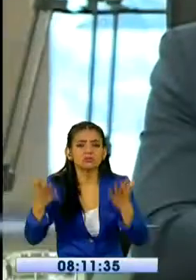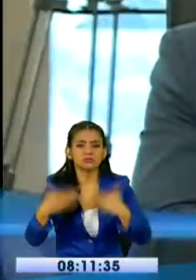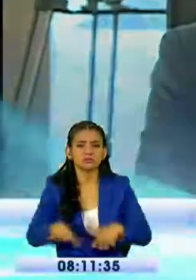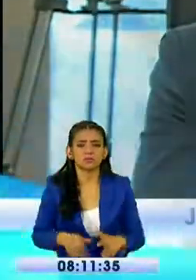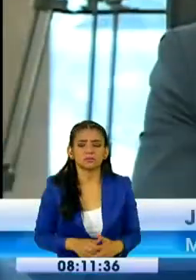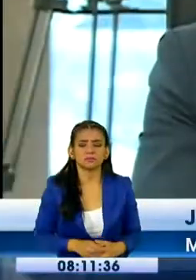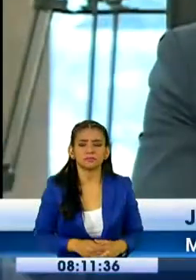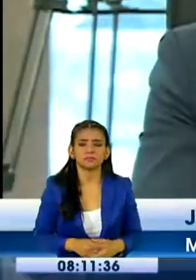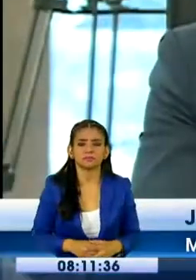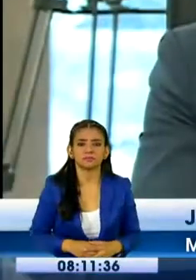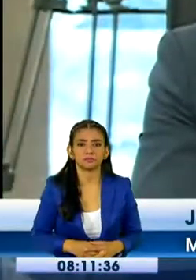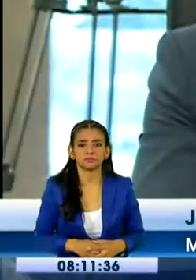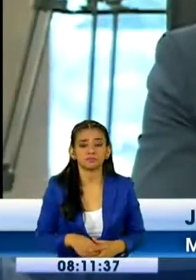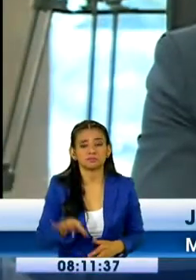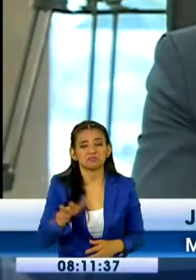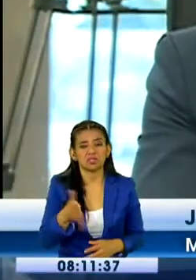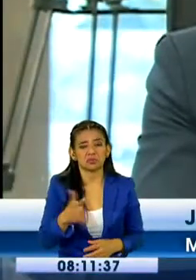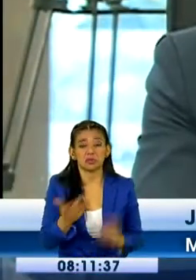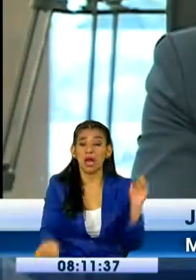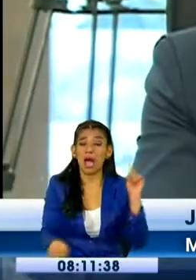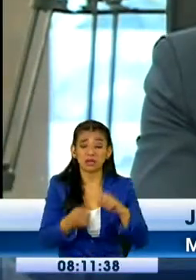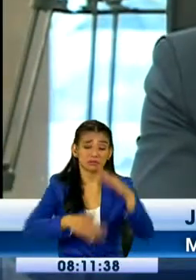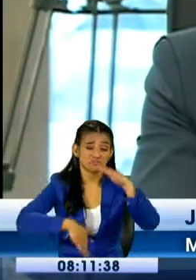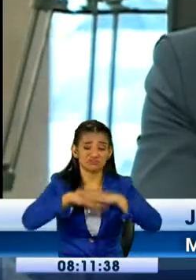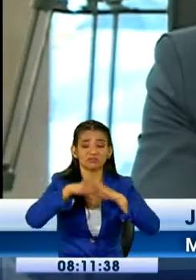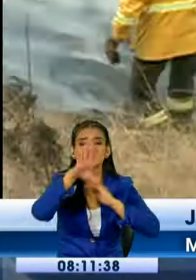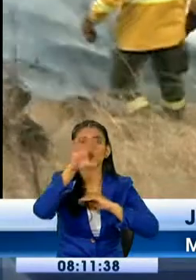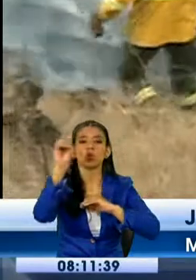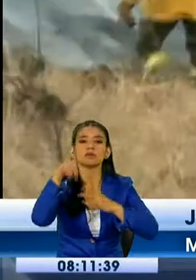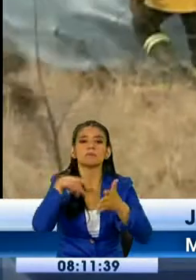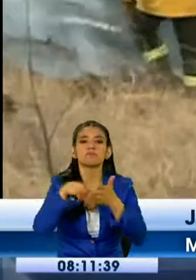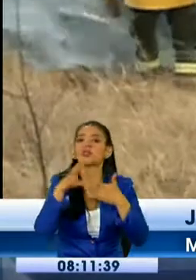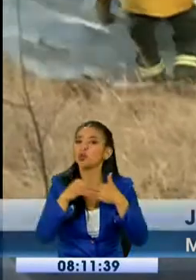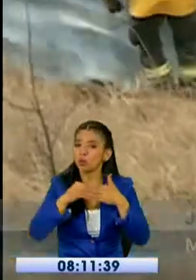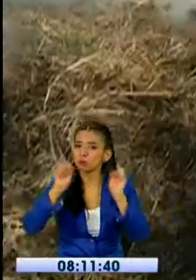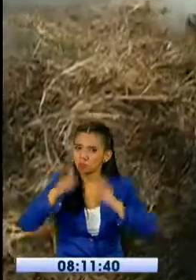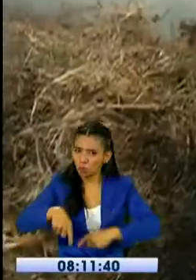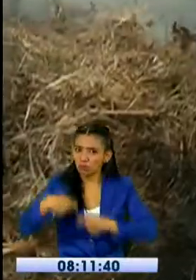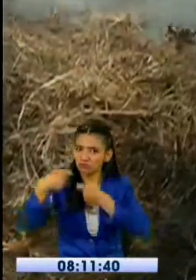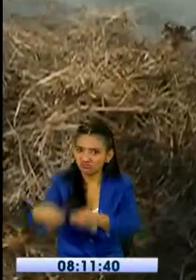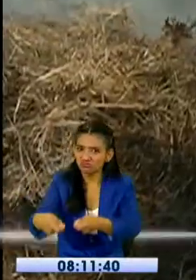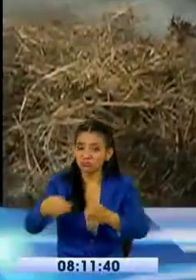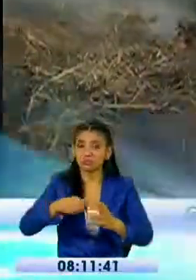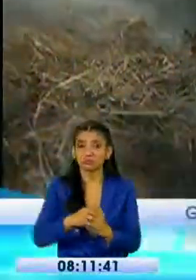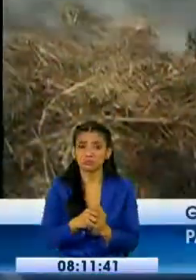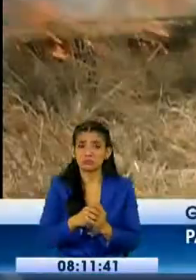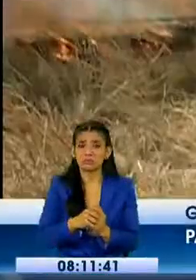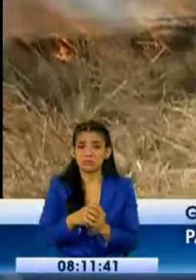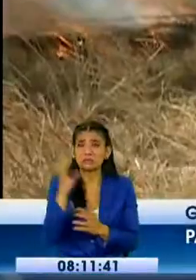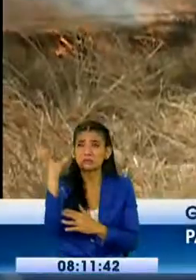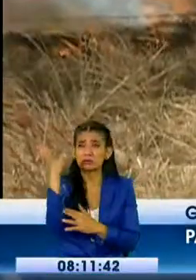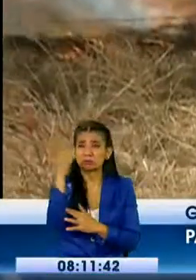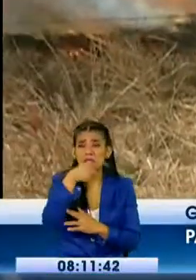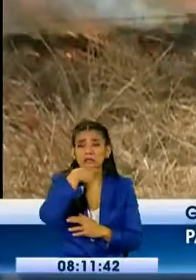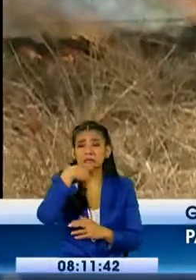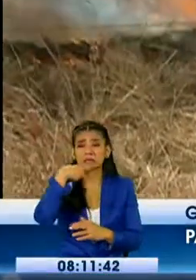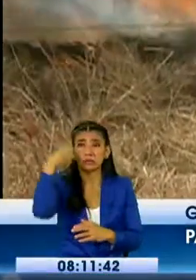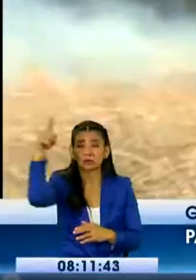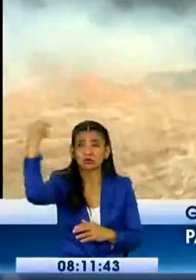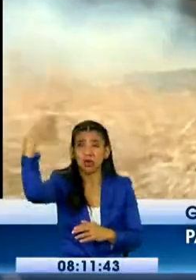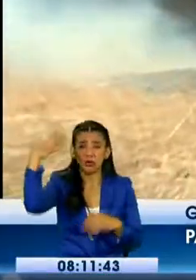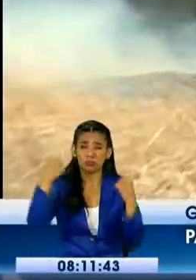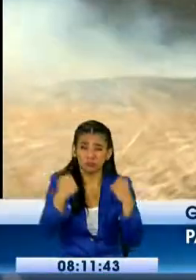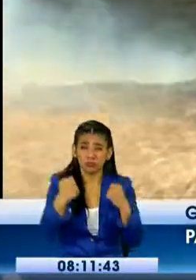establecido un valor de hasta $50,000. Todos unidos para enfrentar al clima seco, sol ardiente y los fuertes